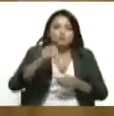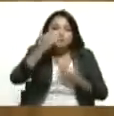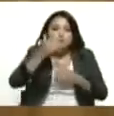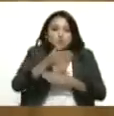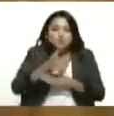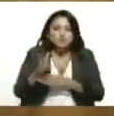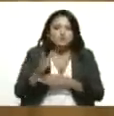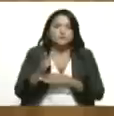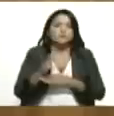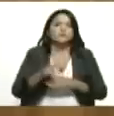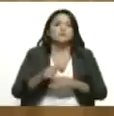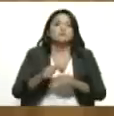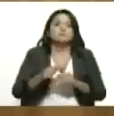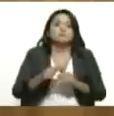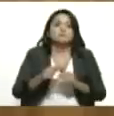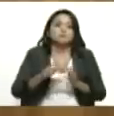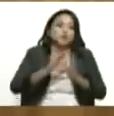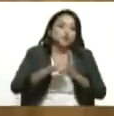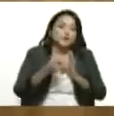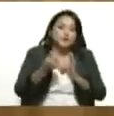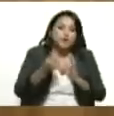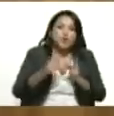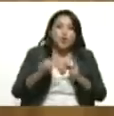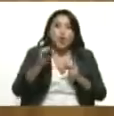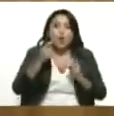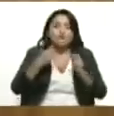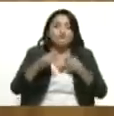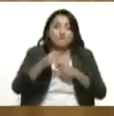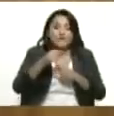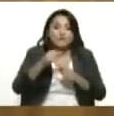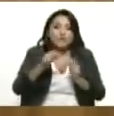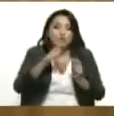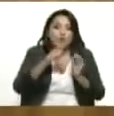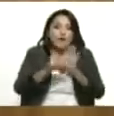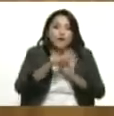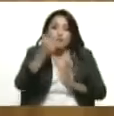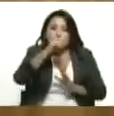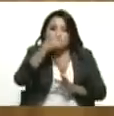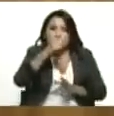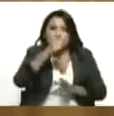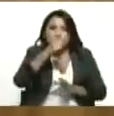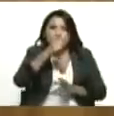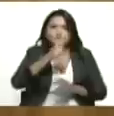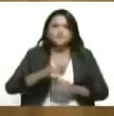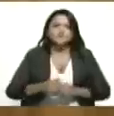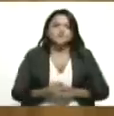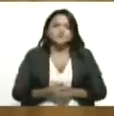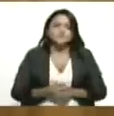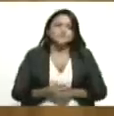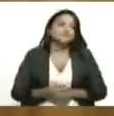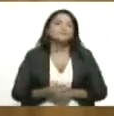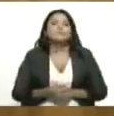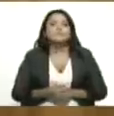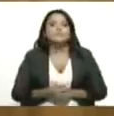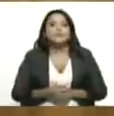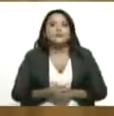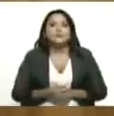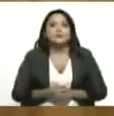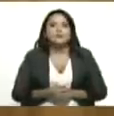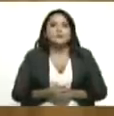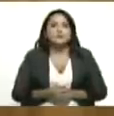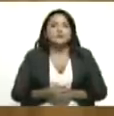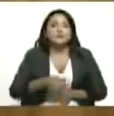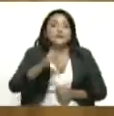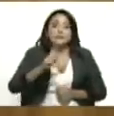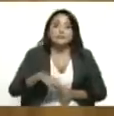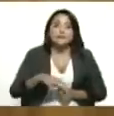terrorismo, la legitimación de capitales y tráfico ilícito de sustancias psicotrópicas y estupefacientes, en particular las dependencias